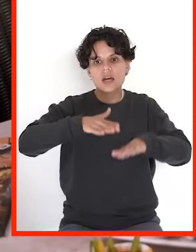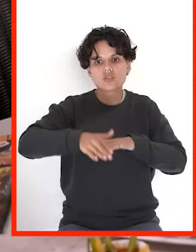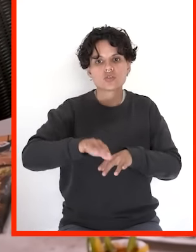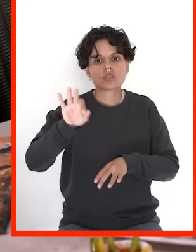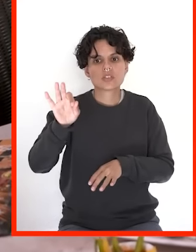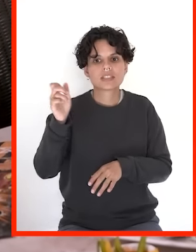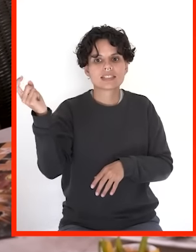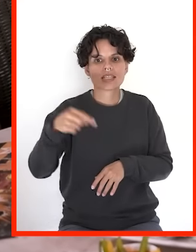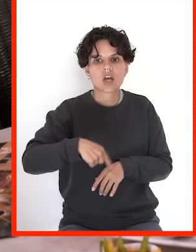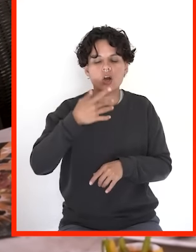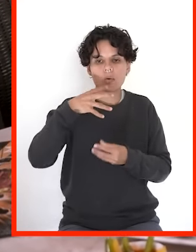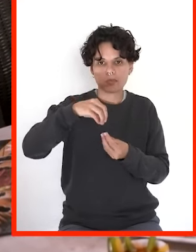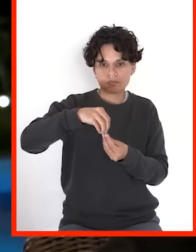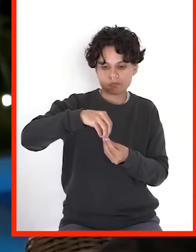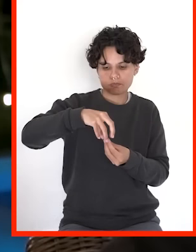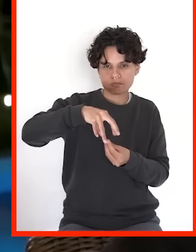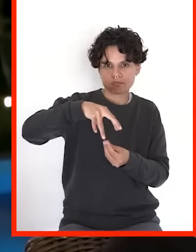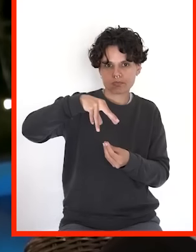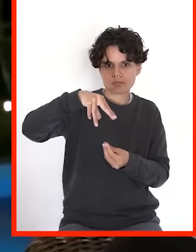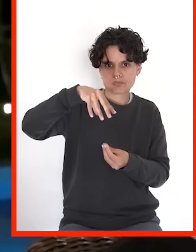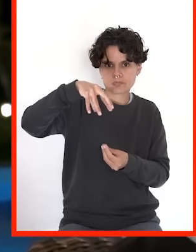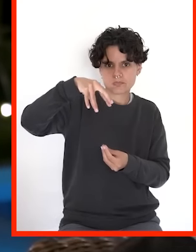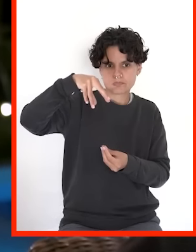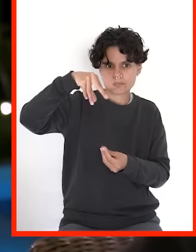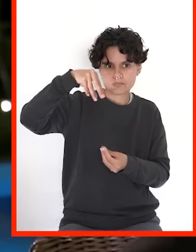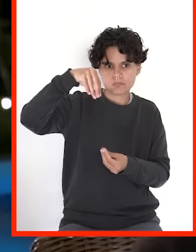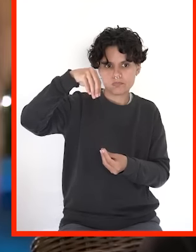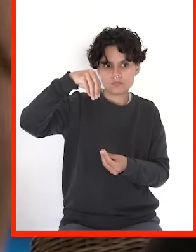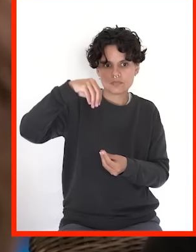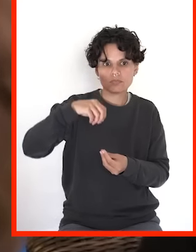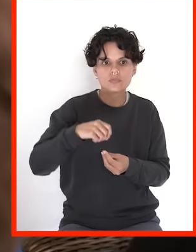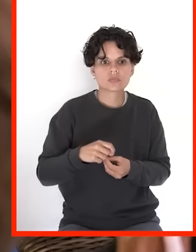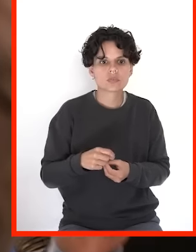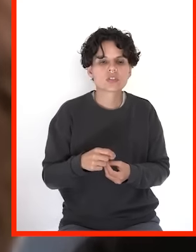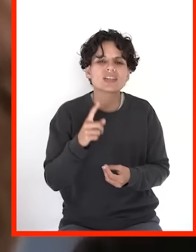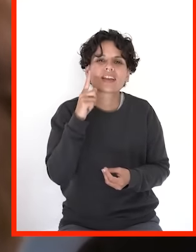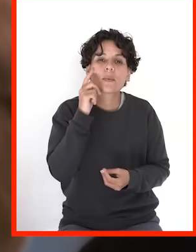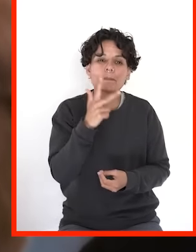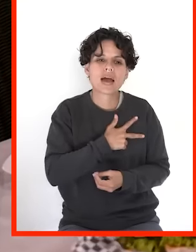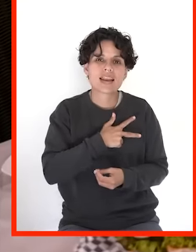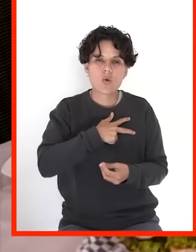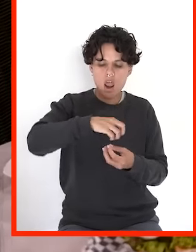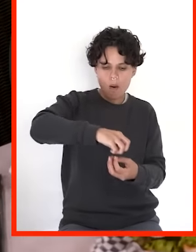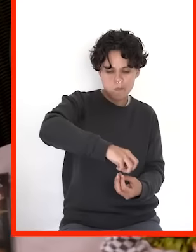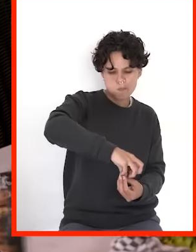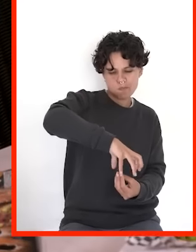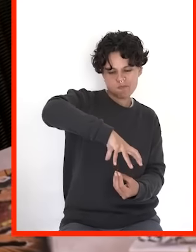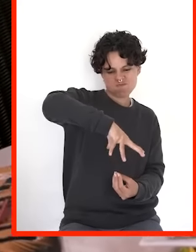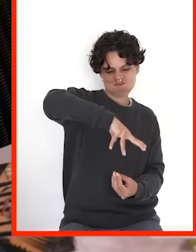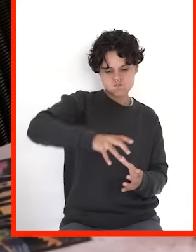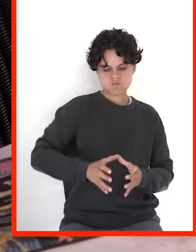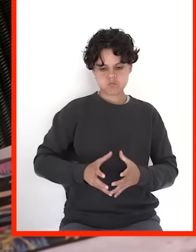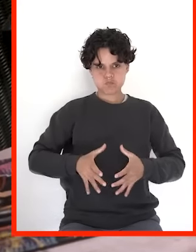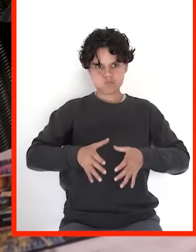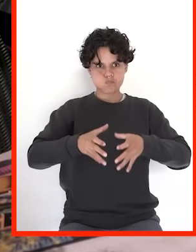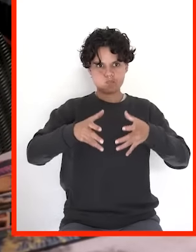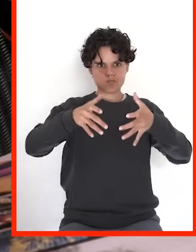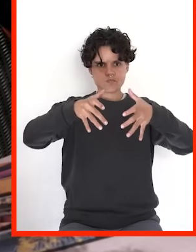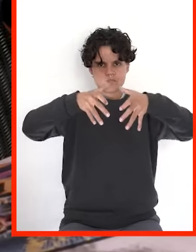¿no? ¿Te acordás, no? Como una cola de zorro. Pero llegó con una cola de zorro. Un cogollo gigante. Ah, ya, perdón, pensé que había